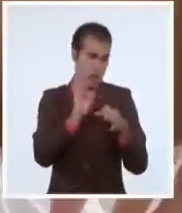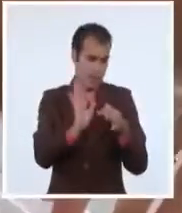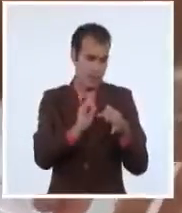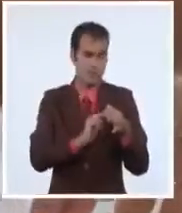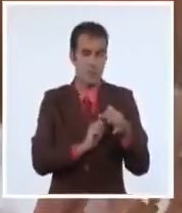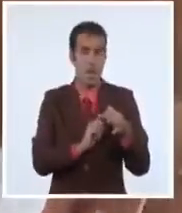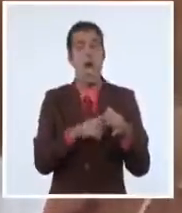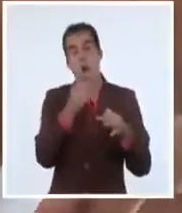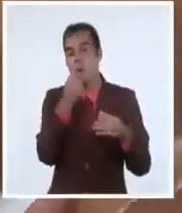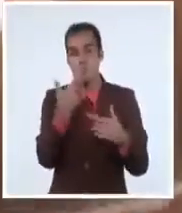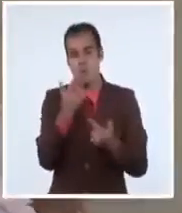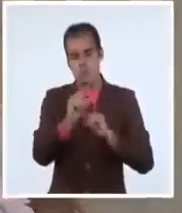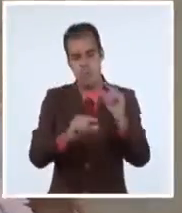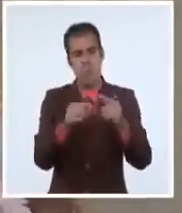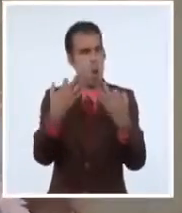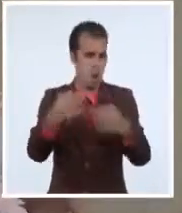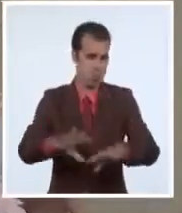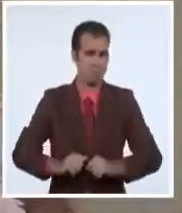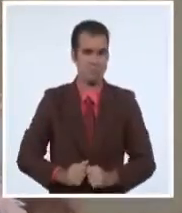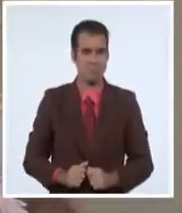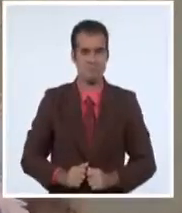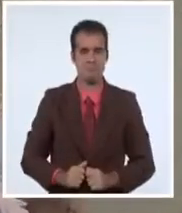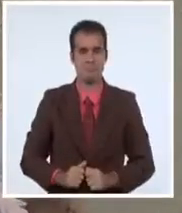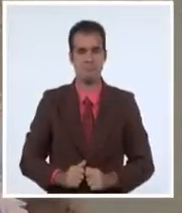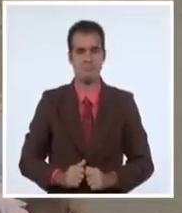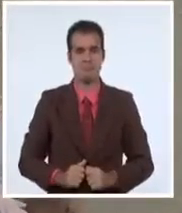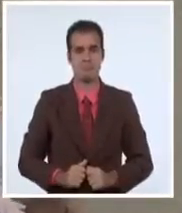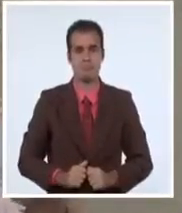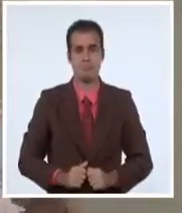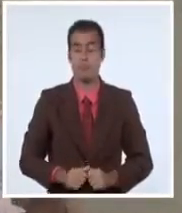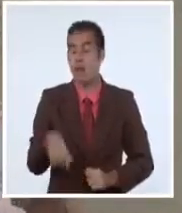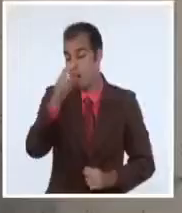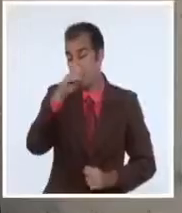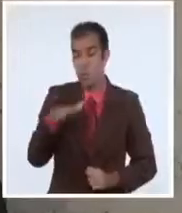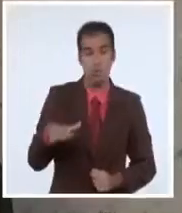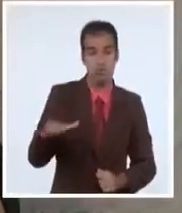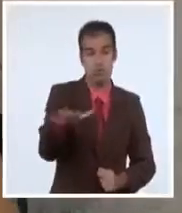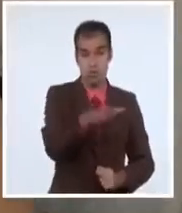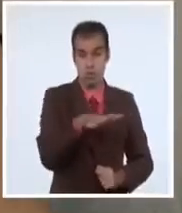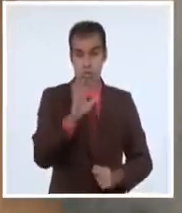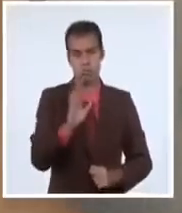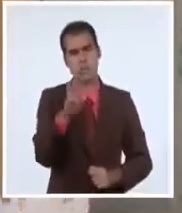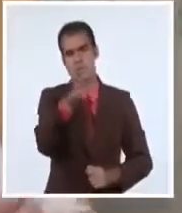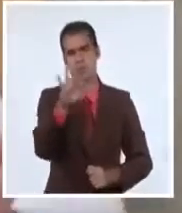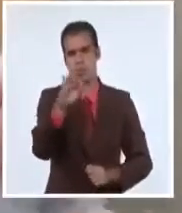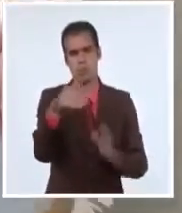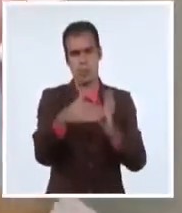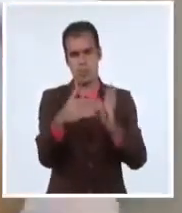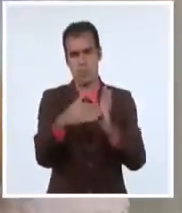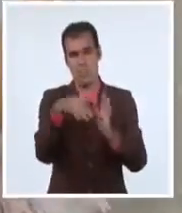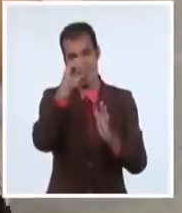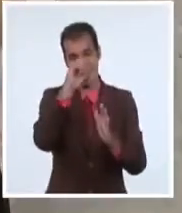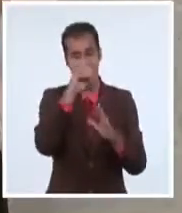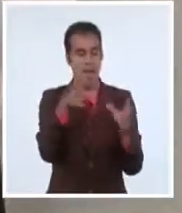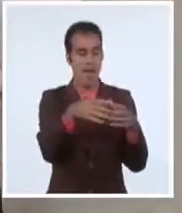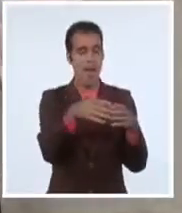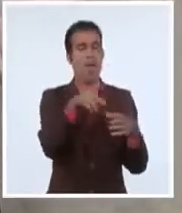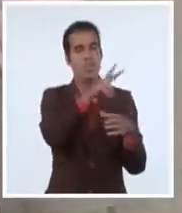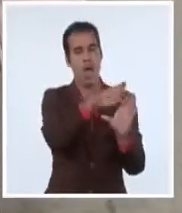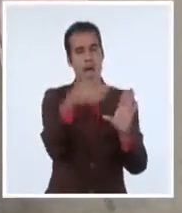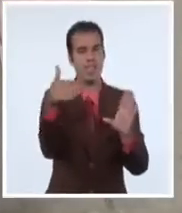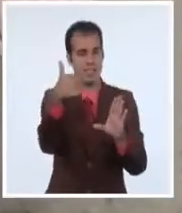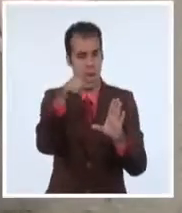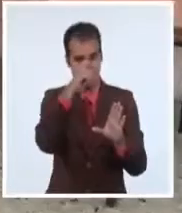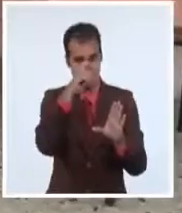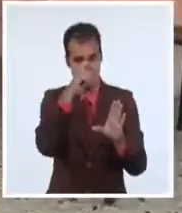que todo vuelva a la normalidad. Al igual que estos pequeños, son unos 38.000 los infantes entre 2 y 10 años que iniciaron su